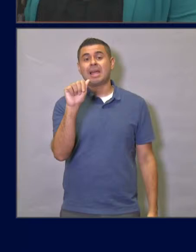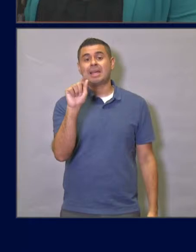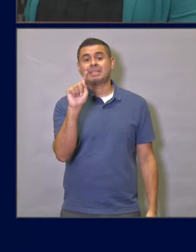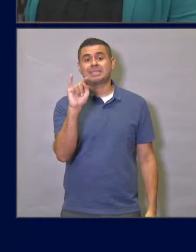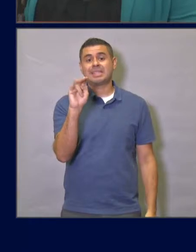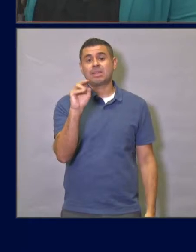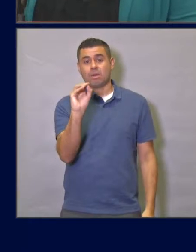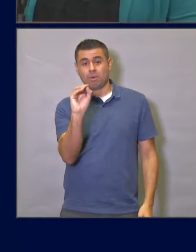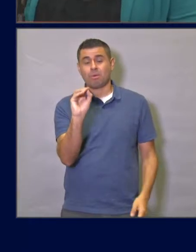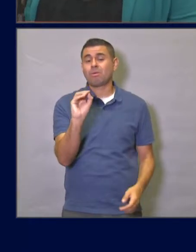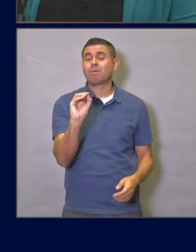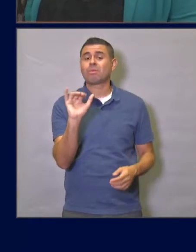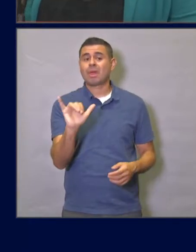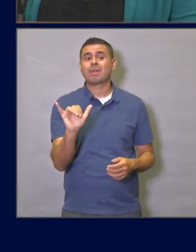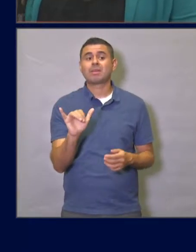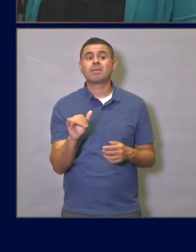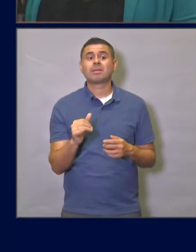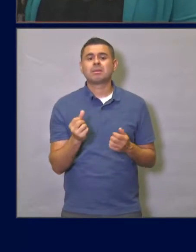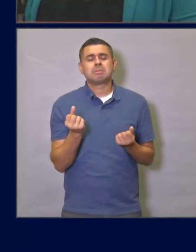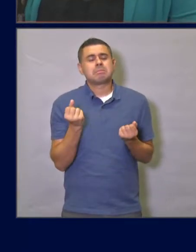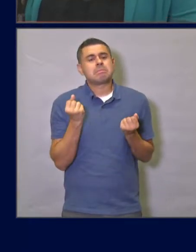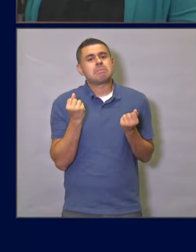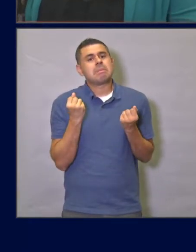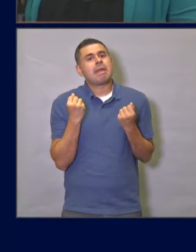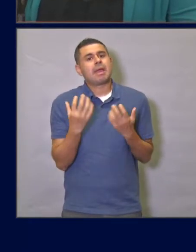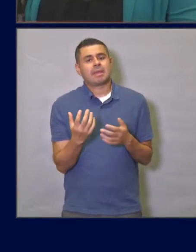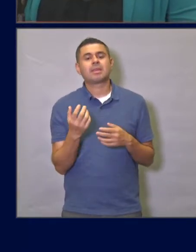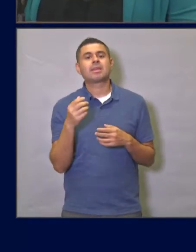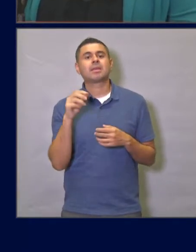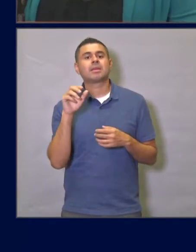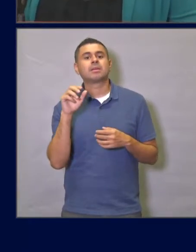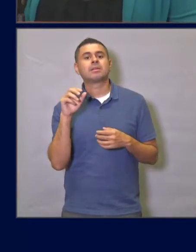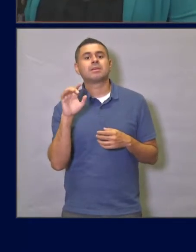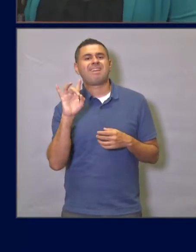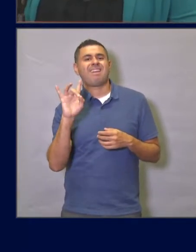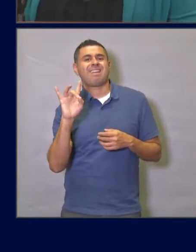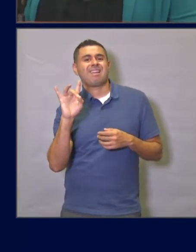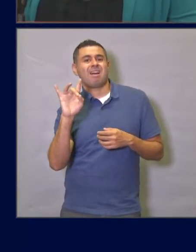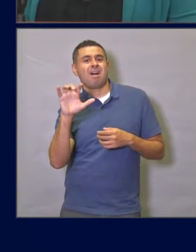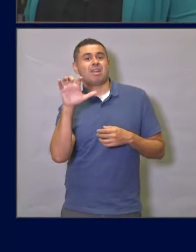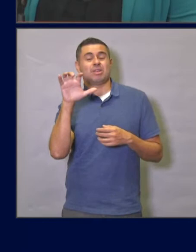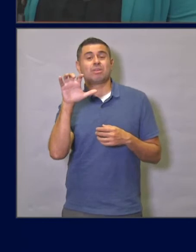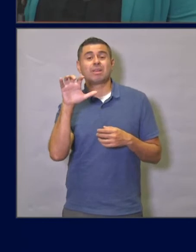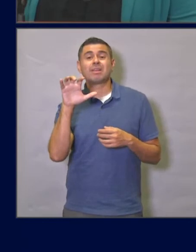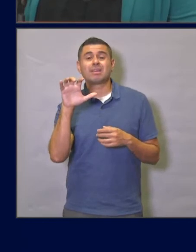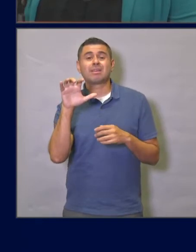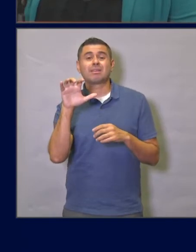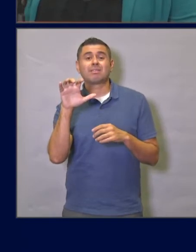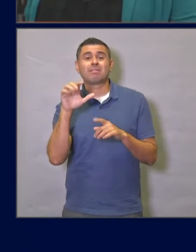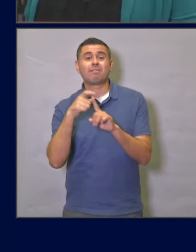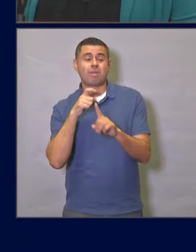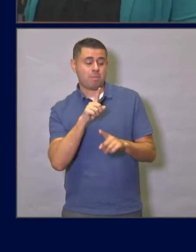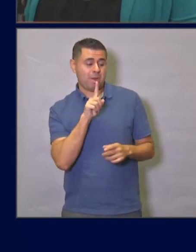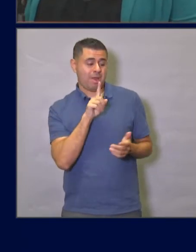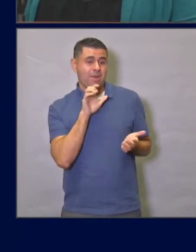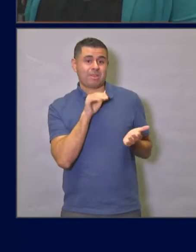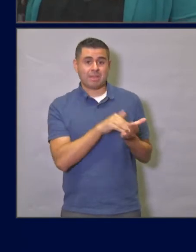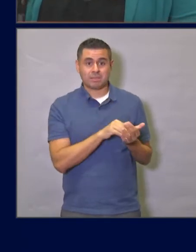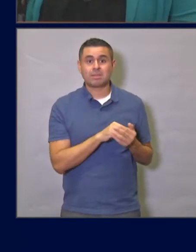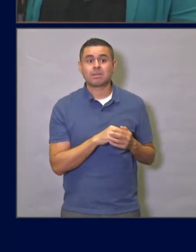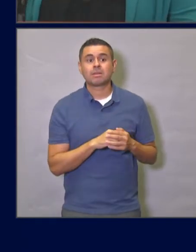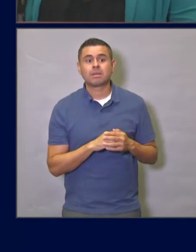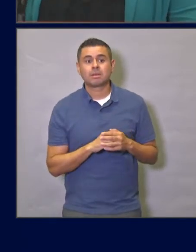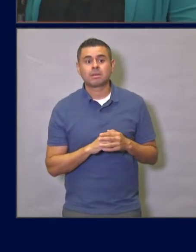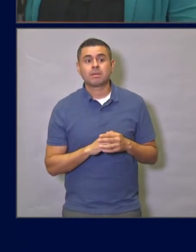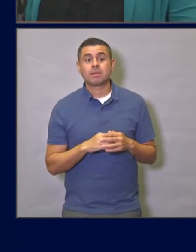cada 100,000 personas, alrededor de 4 veces mayor que la de los residentes blancos. La